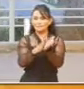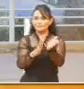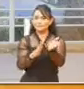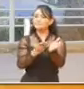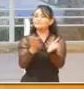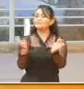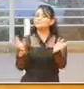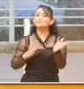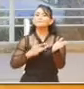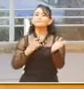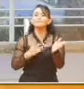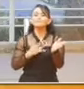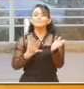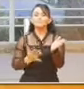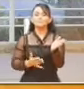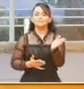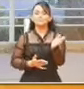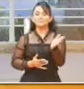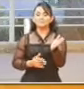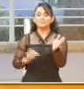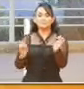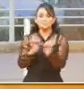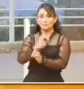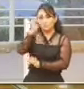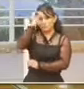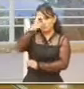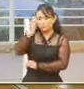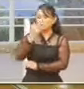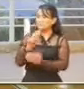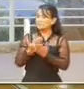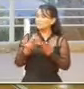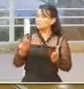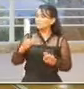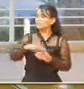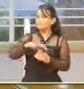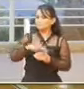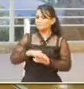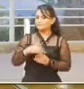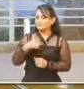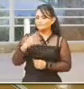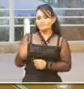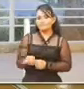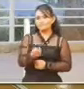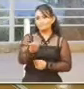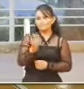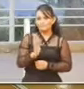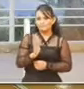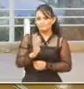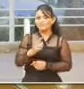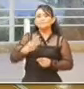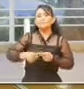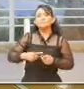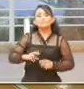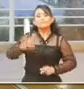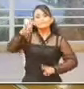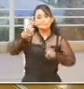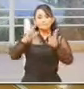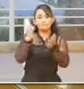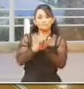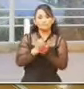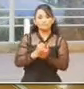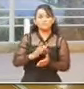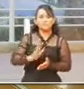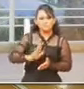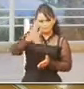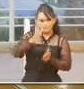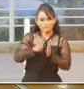¿Está a su consideración? Si no hay alguna consideración, procedo a someterlo a votación, por lo que les pregunto, quienes estén por su aprobación, favor de